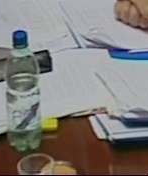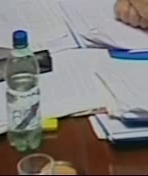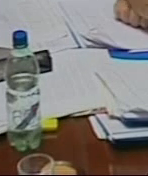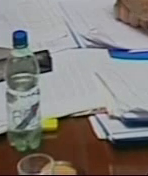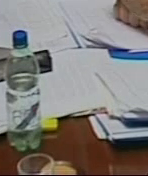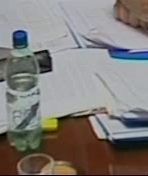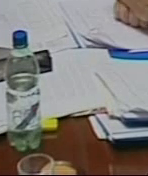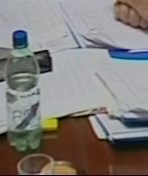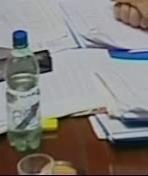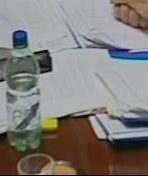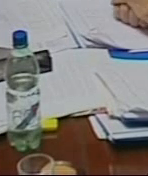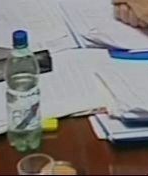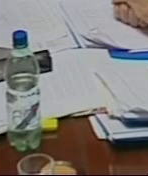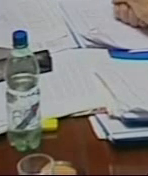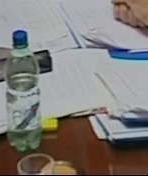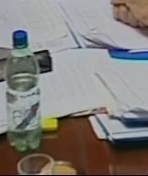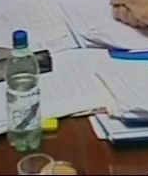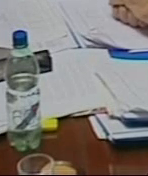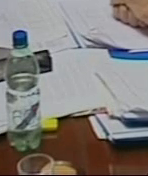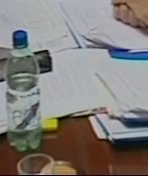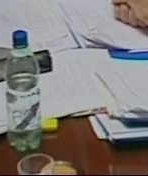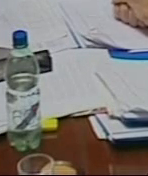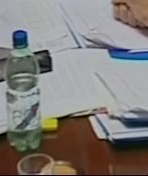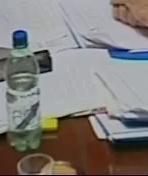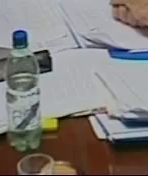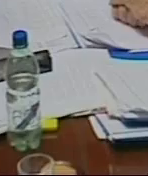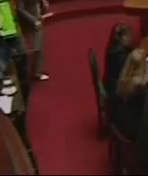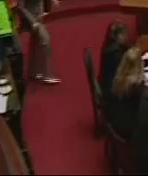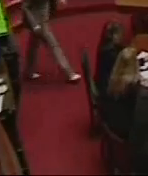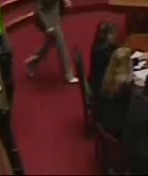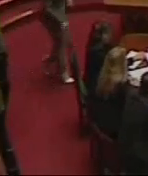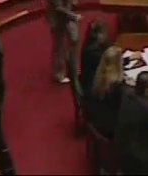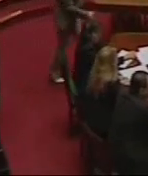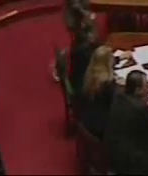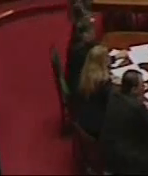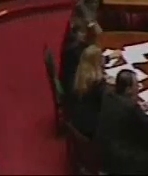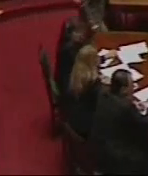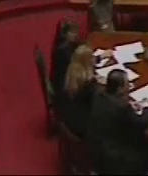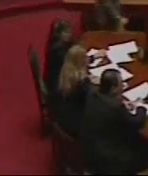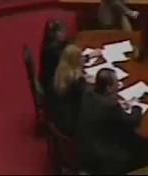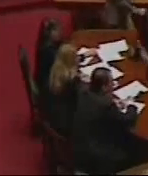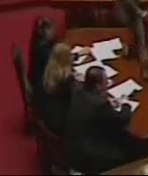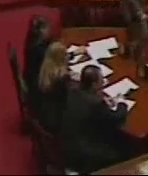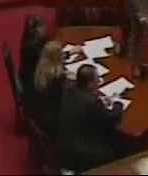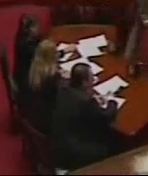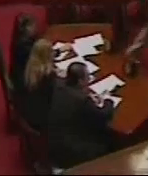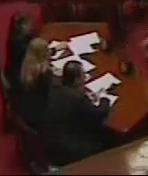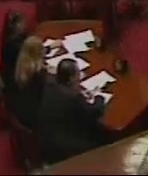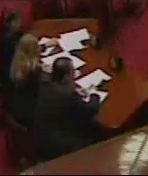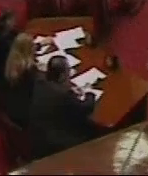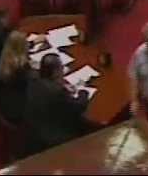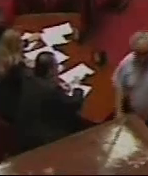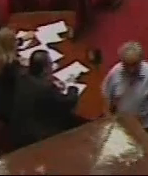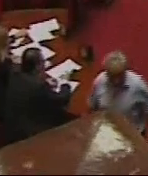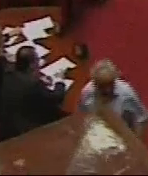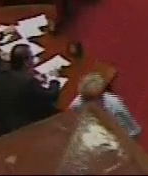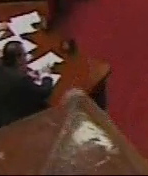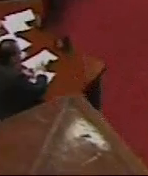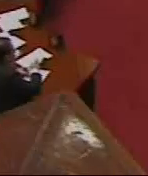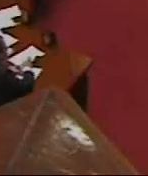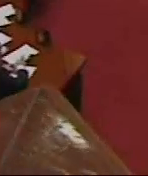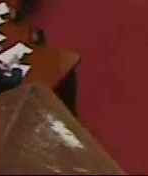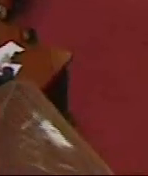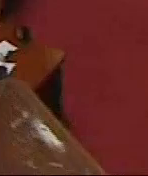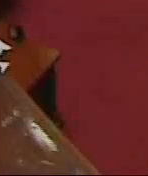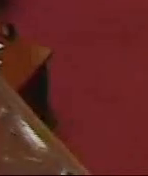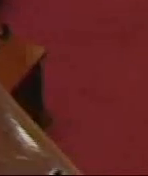vicepresidente Danilo Astori responda con su patrimonio frente a lo generado por la ex aerolínea, teniendo en cuenta que era ministro de Economía cuando se hizo la